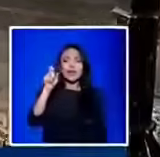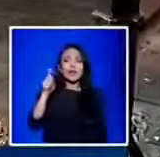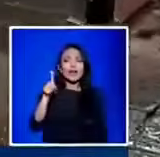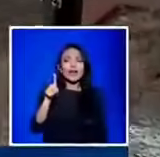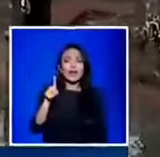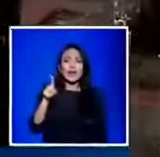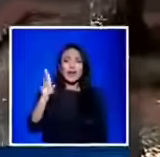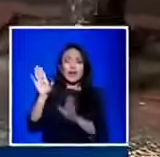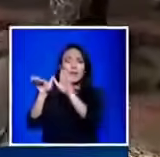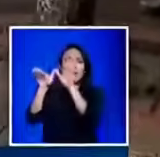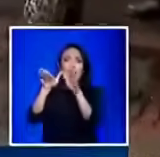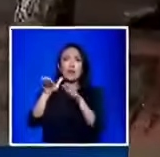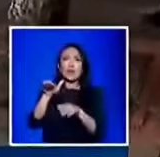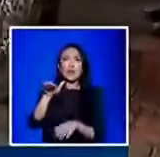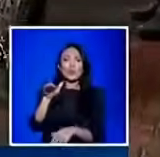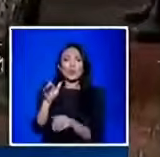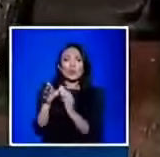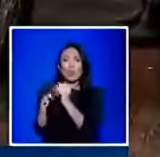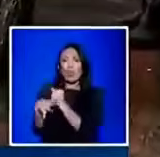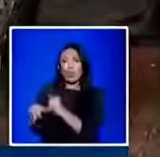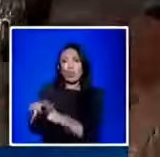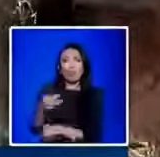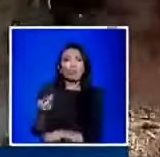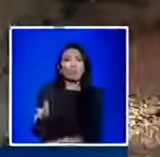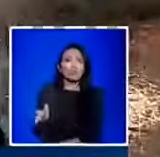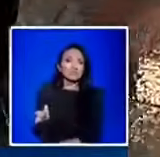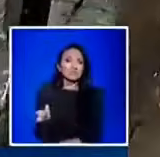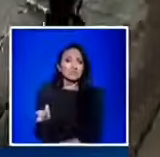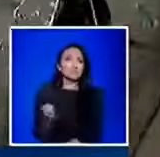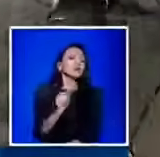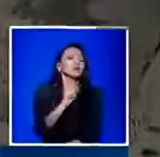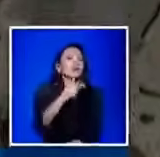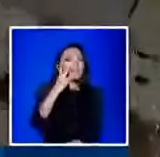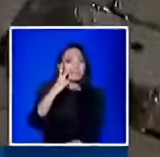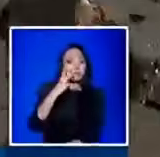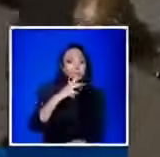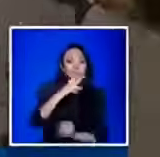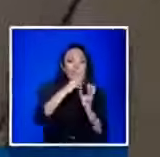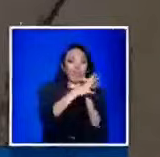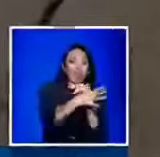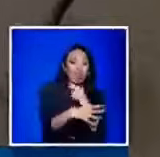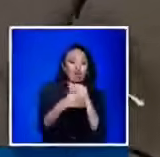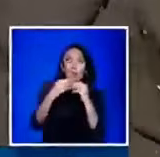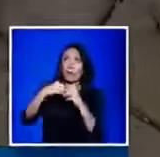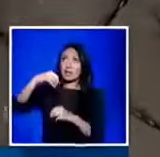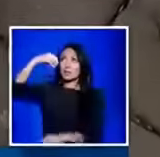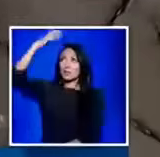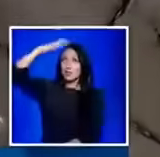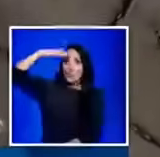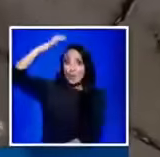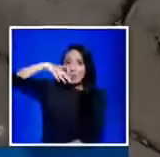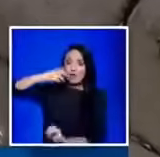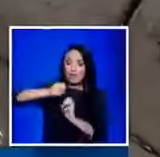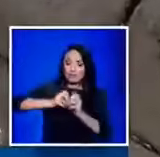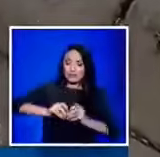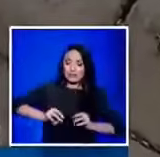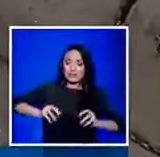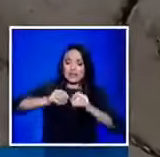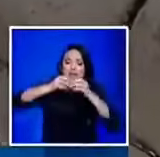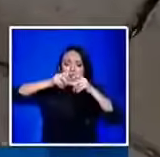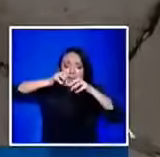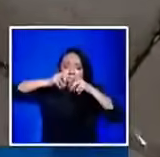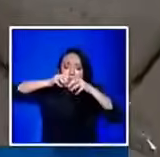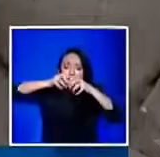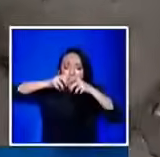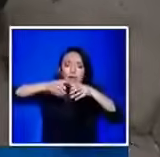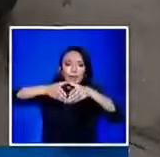de las palomas, ¿qué ocurre? El excremento de las palomas con la lluvia ácida se convierte en ácido sulfúrico y eso es un agente corrosivo no